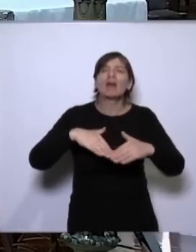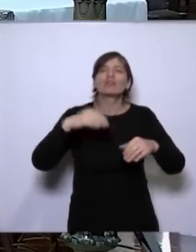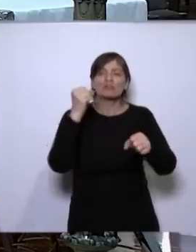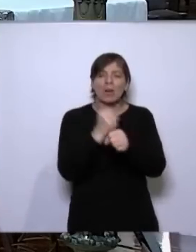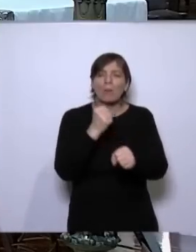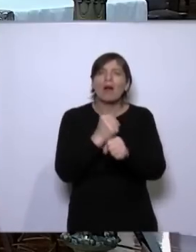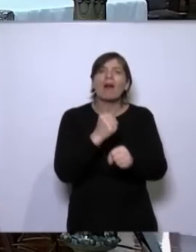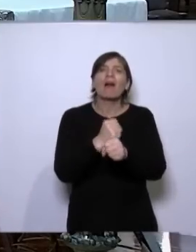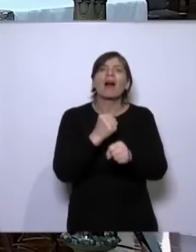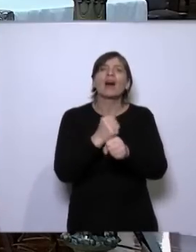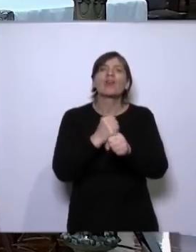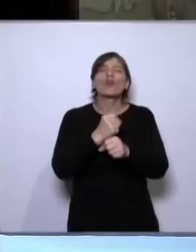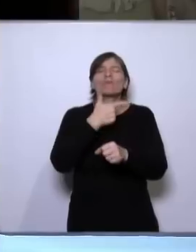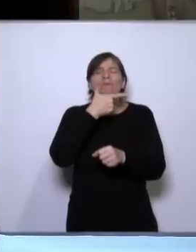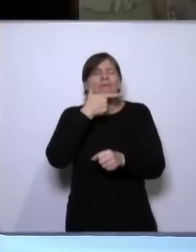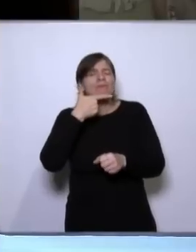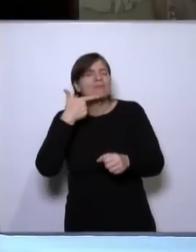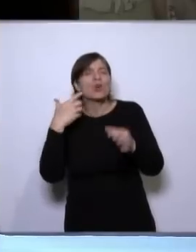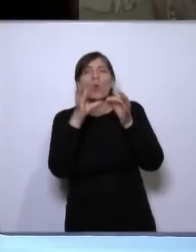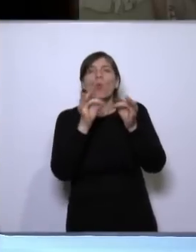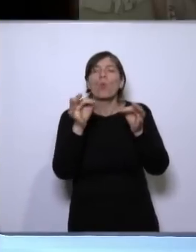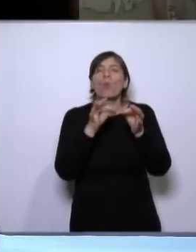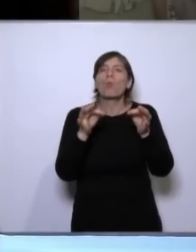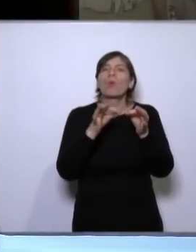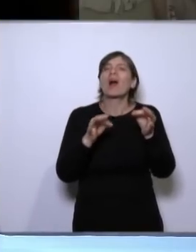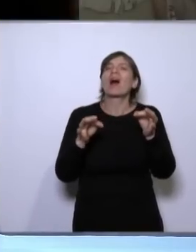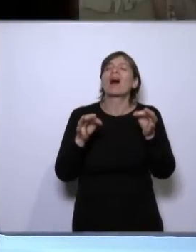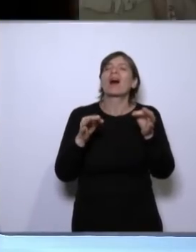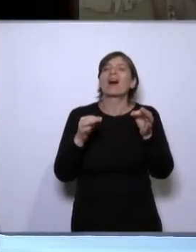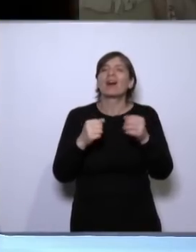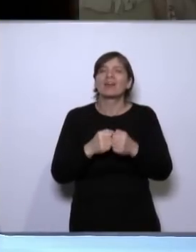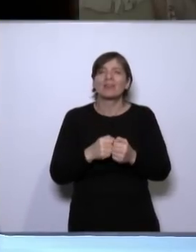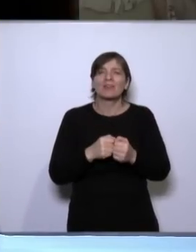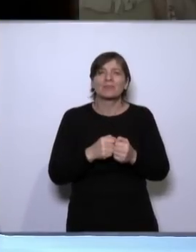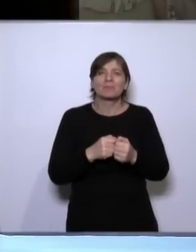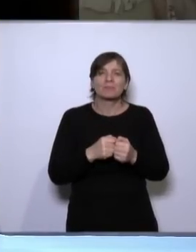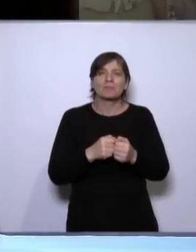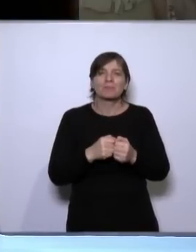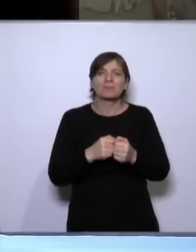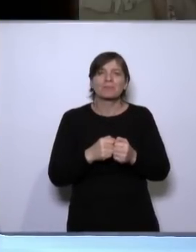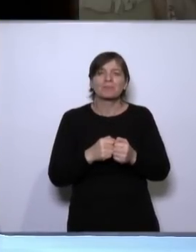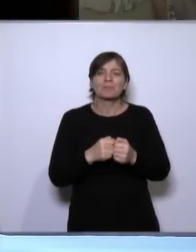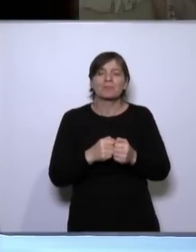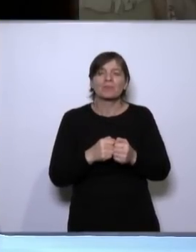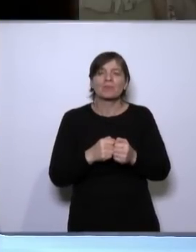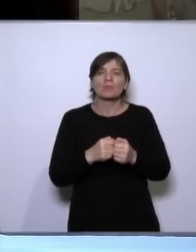manos con la rica uva del parra.